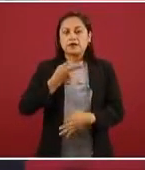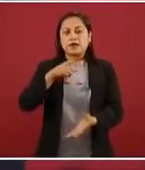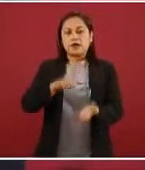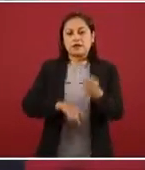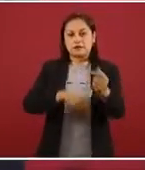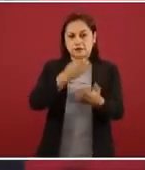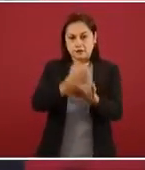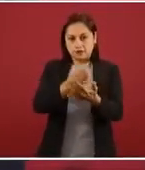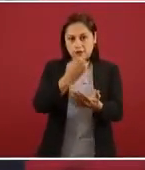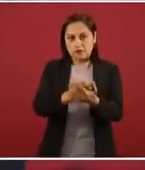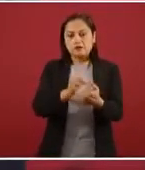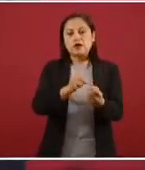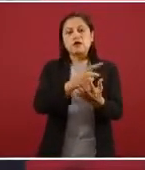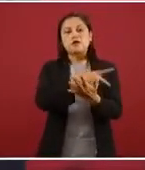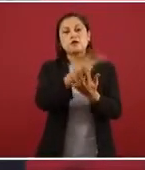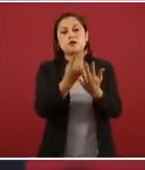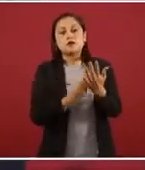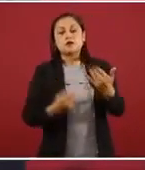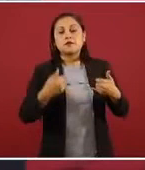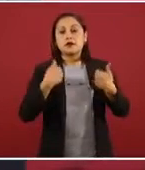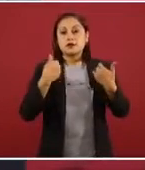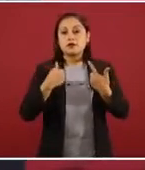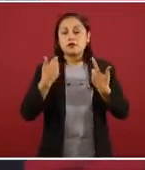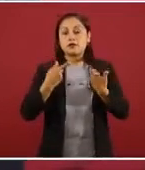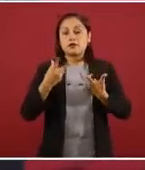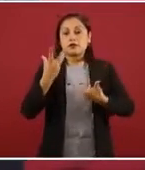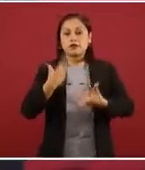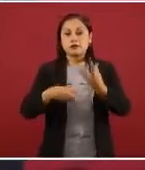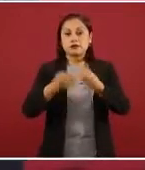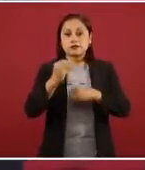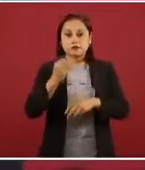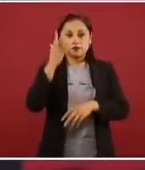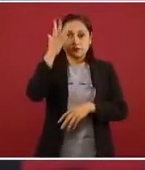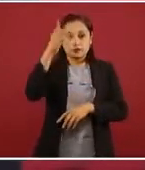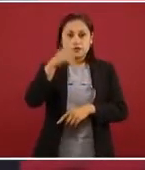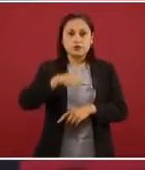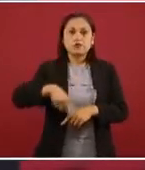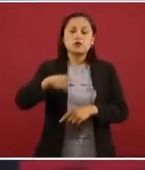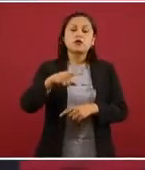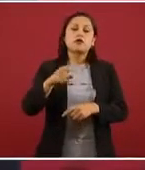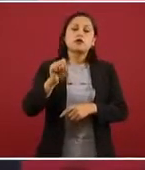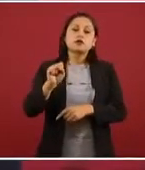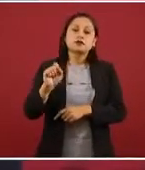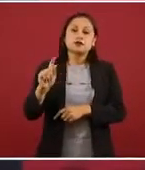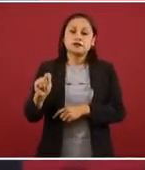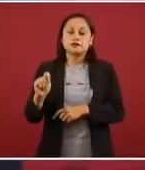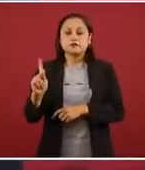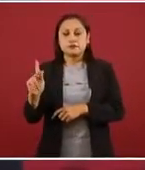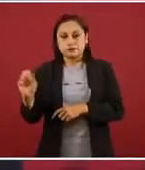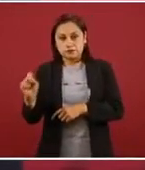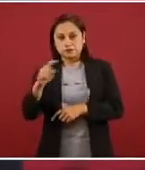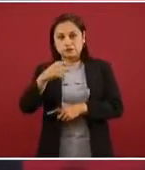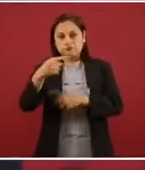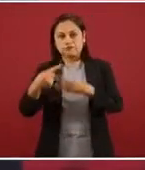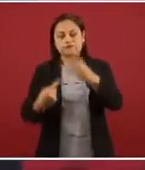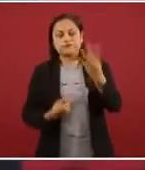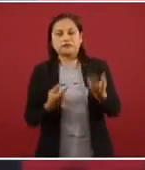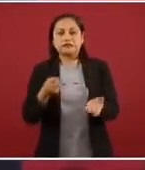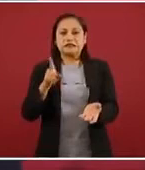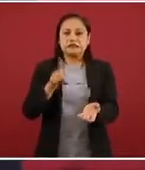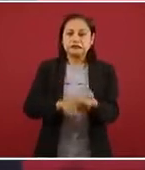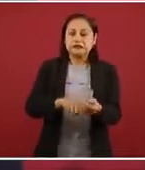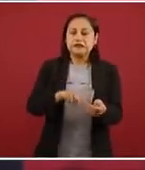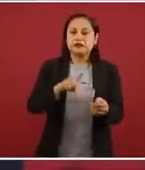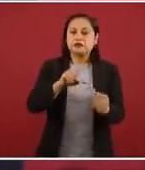o Jóvenes Construyendo el Futuro está en Secretaría de Trabajo, o los programas de bienestar que tiene SADER. Y en ese sentido, por eso se hace la